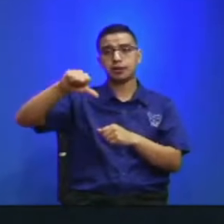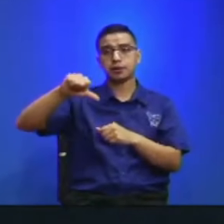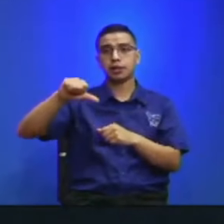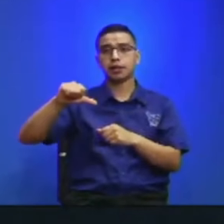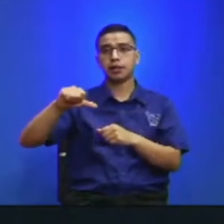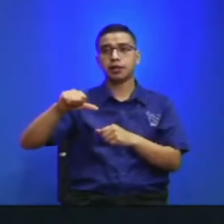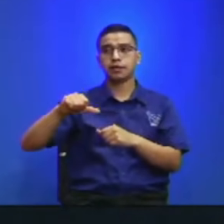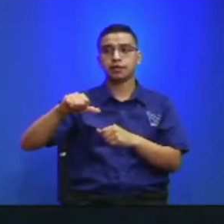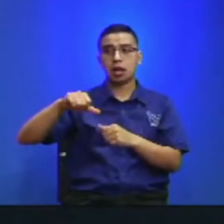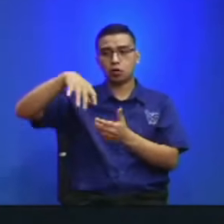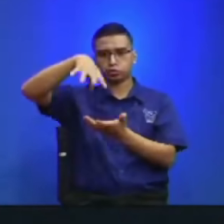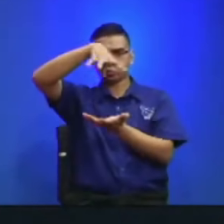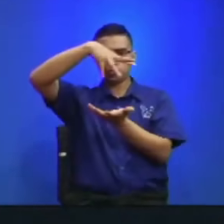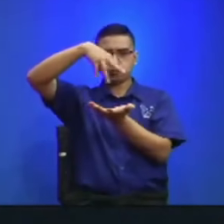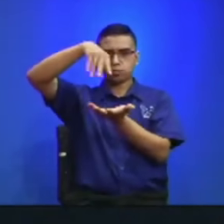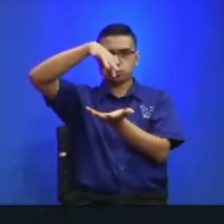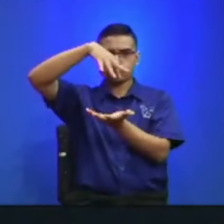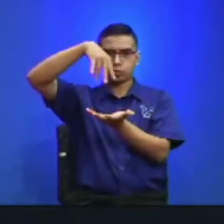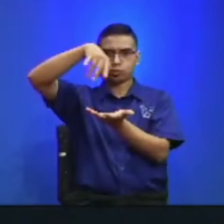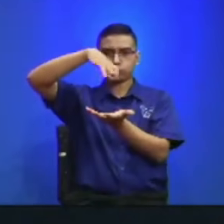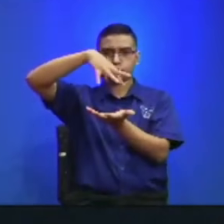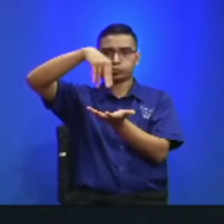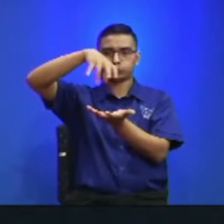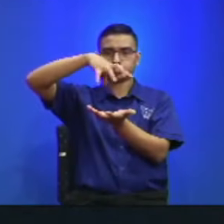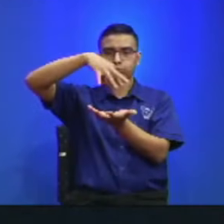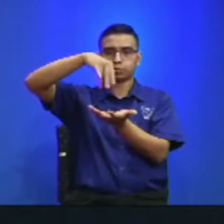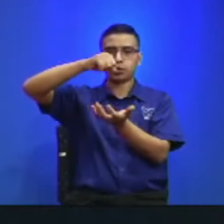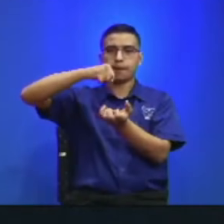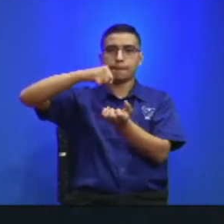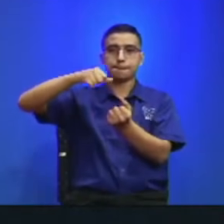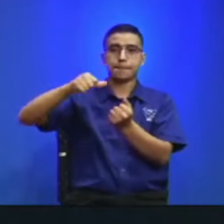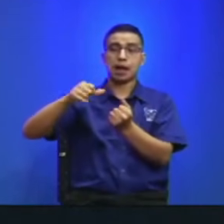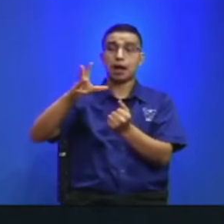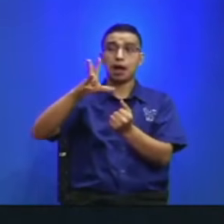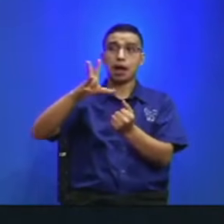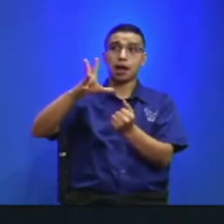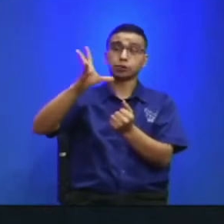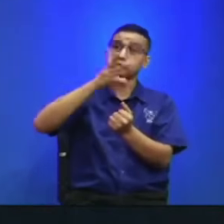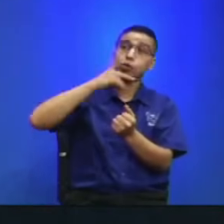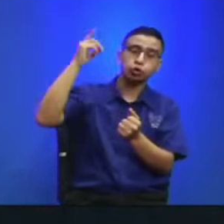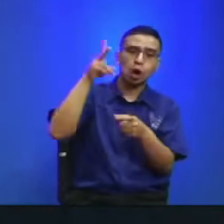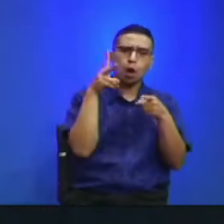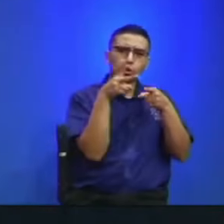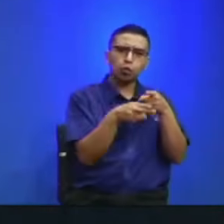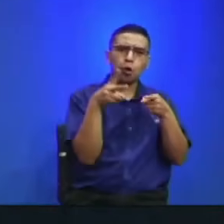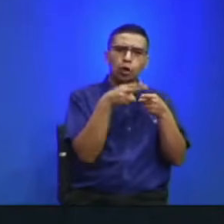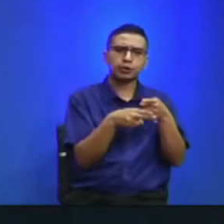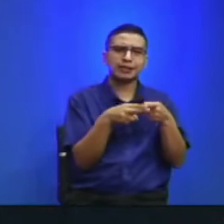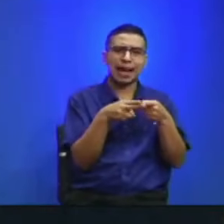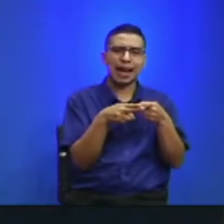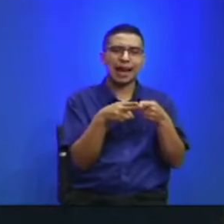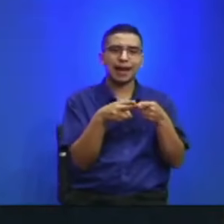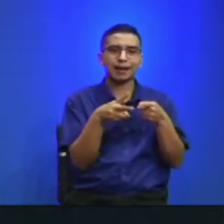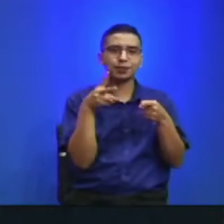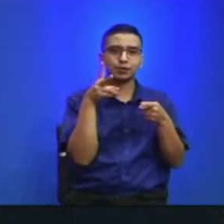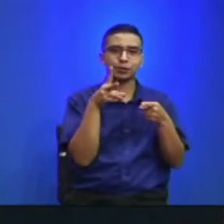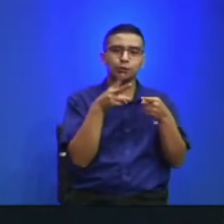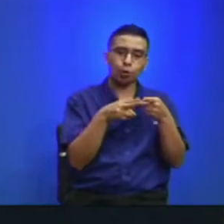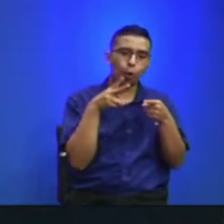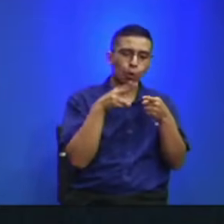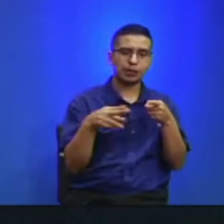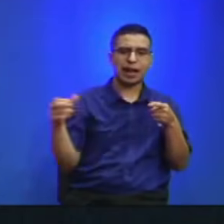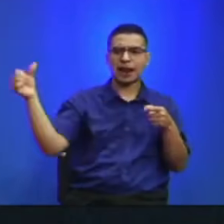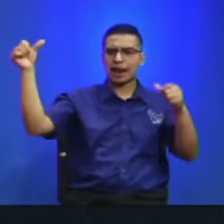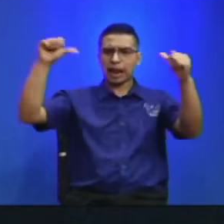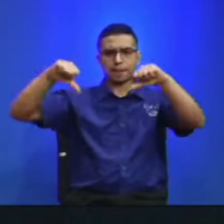brujos no se trata hermano de que un brujo va a tener más poder que un hijo de dios si él está en las tinieblas y nosotros estamos en la luz